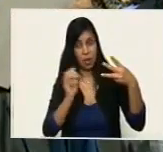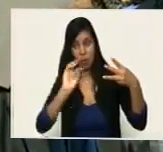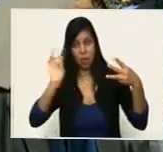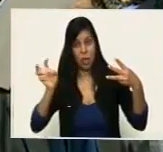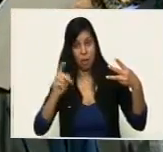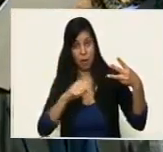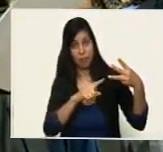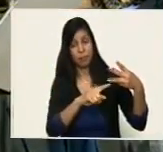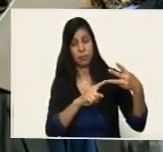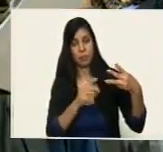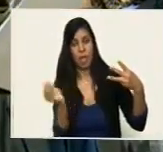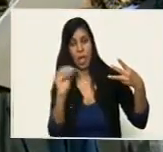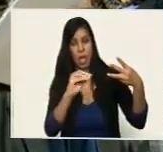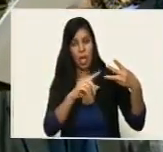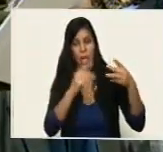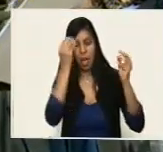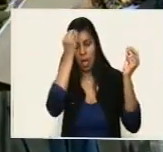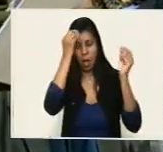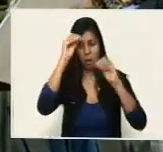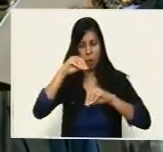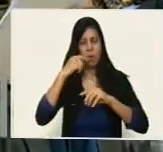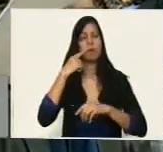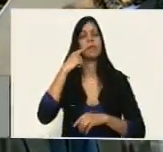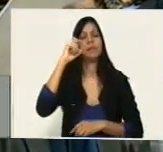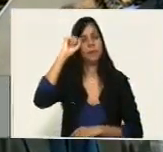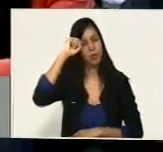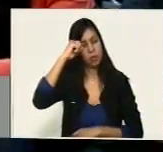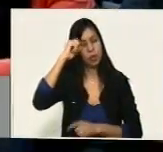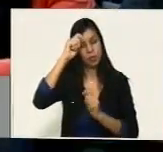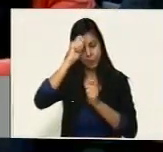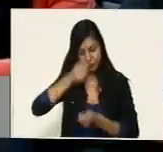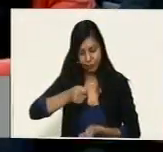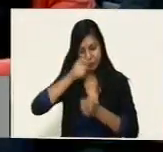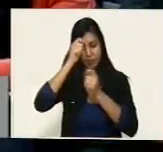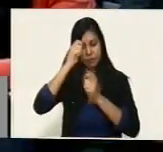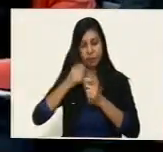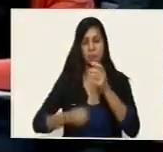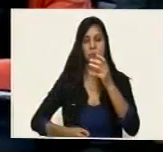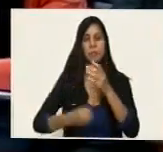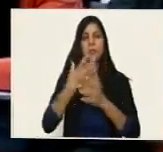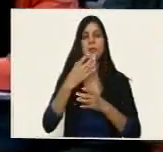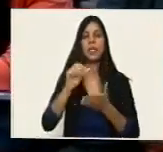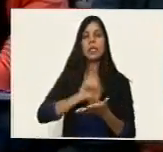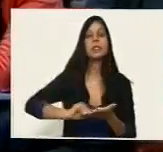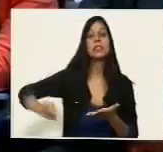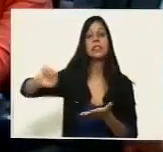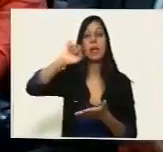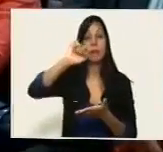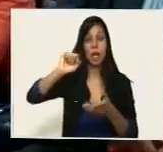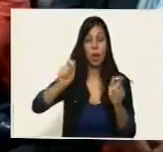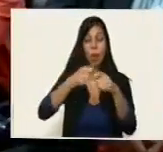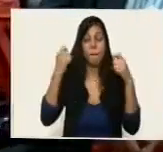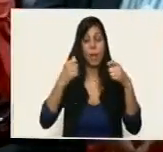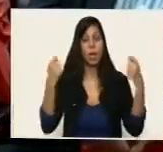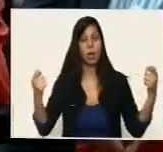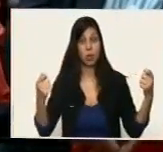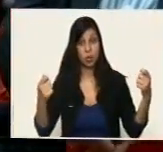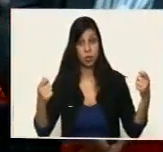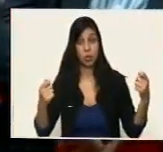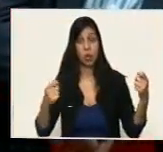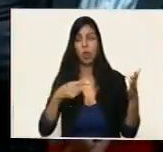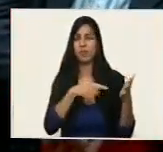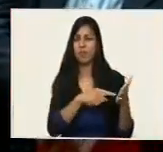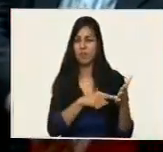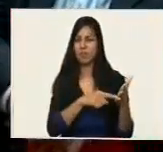constituyente en conmemoración del bicentenario de la creación del seminario Correo del Orinoco. Esto en